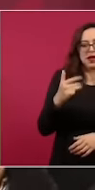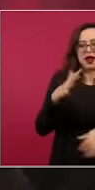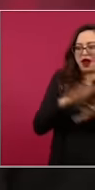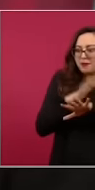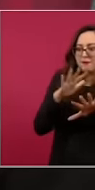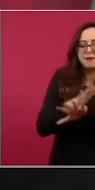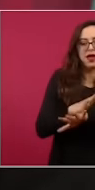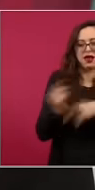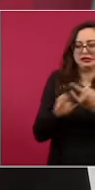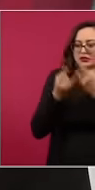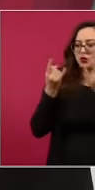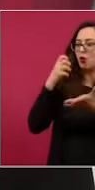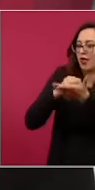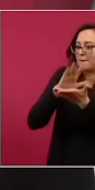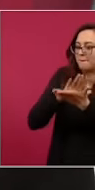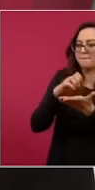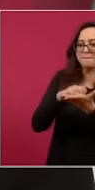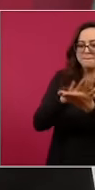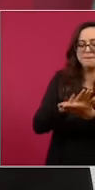es transformar,